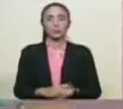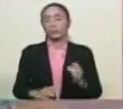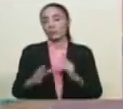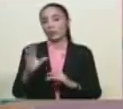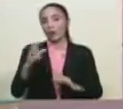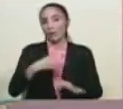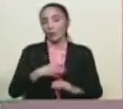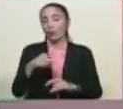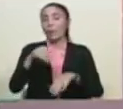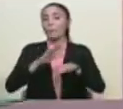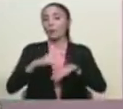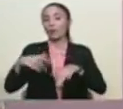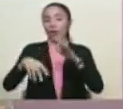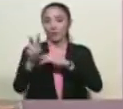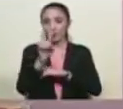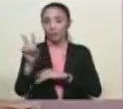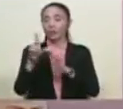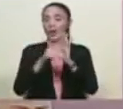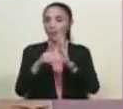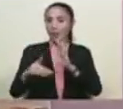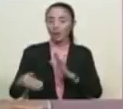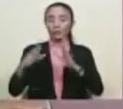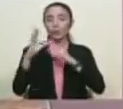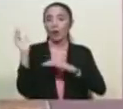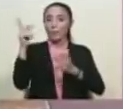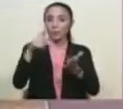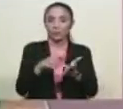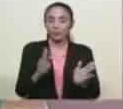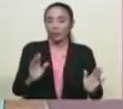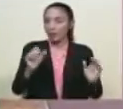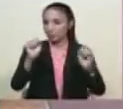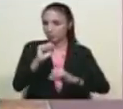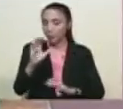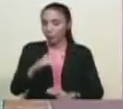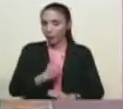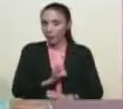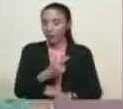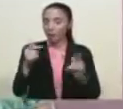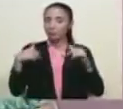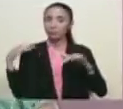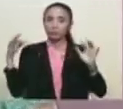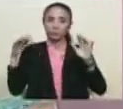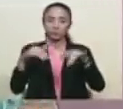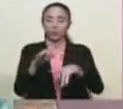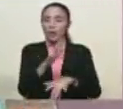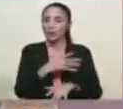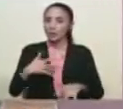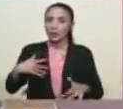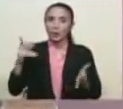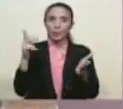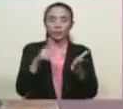porque Venezuela tiene derecho a estar en esa cumbre y en todas las cumbres que haya en esta tierra y en este mundo, así de sencillo.